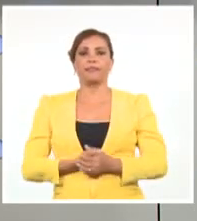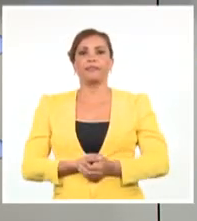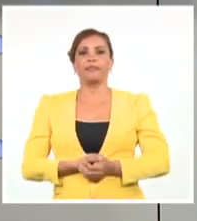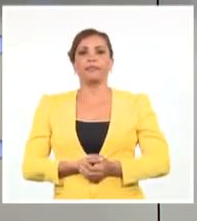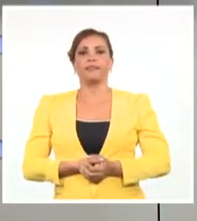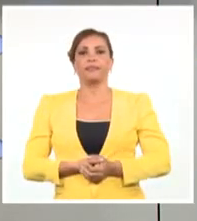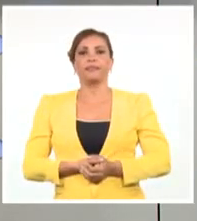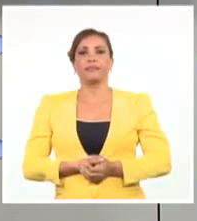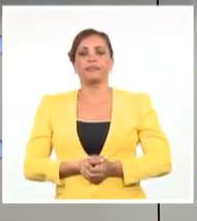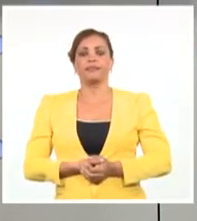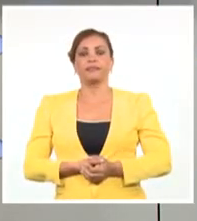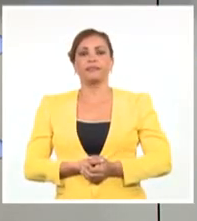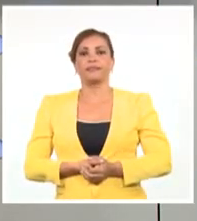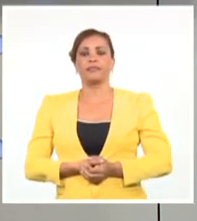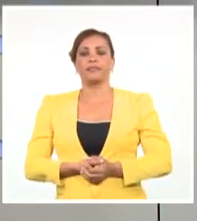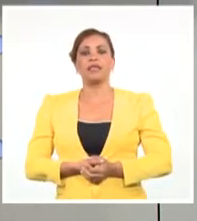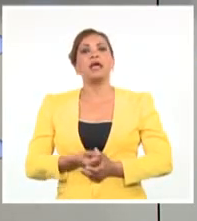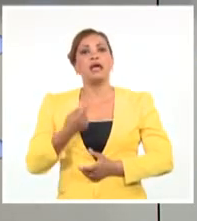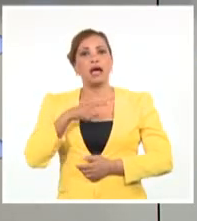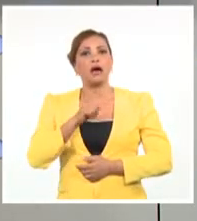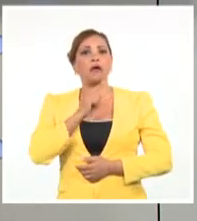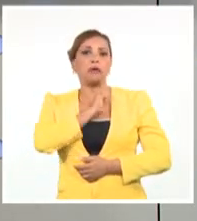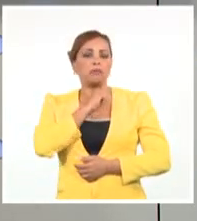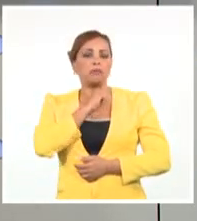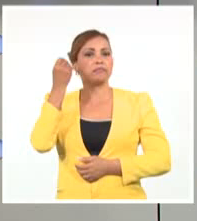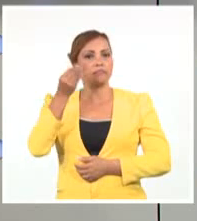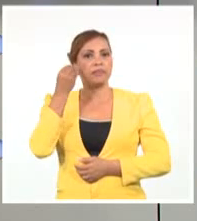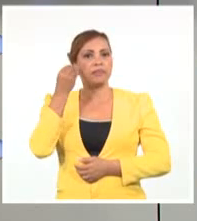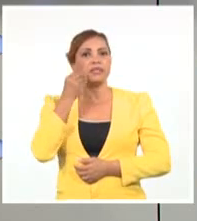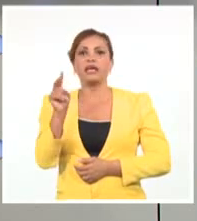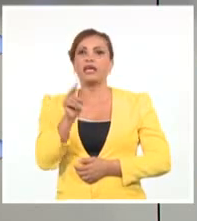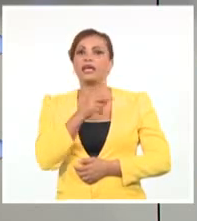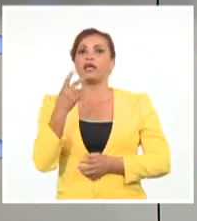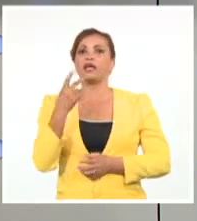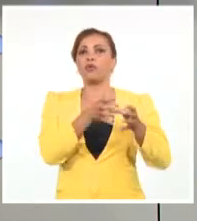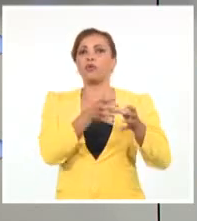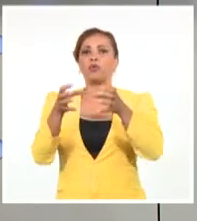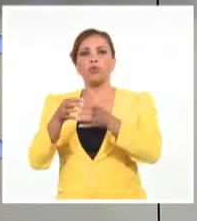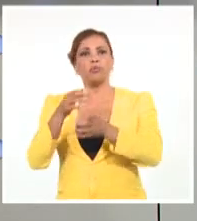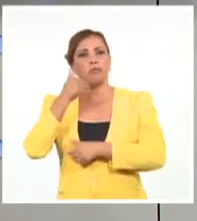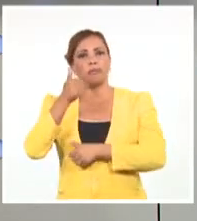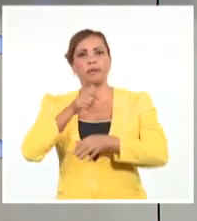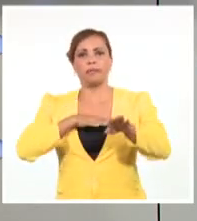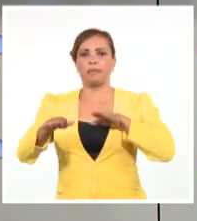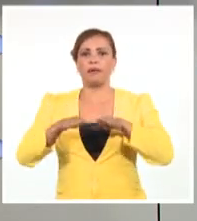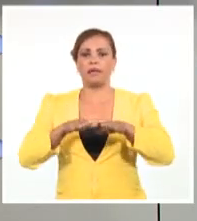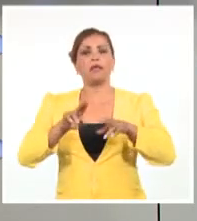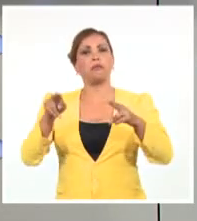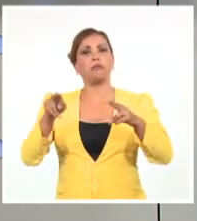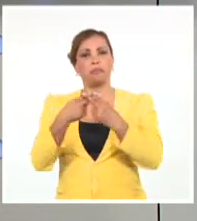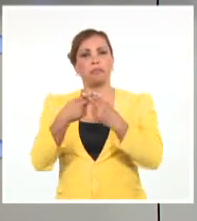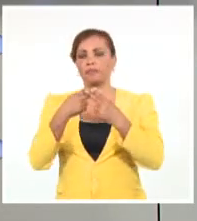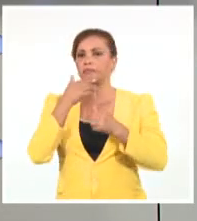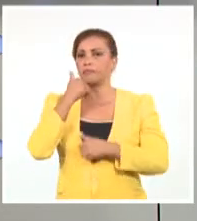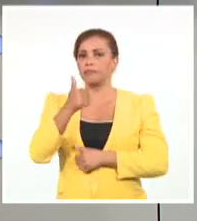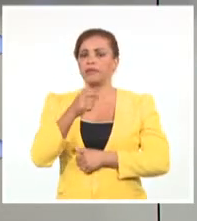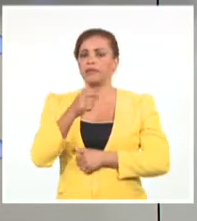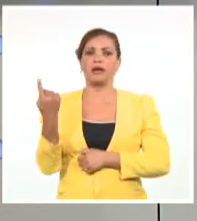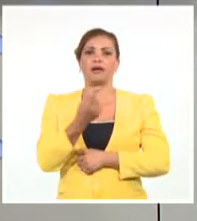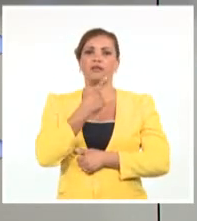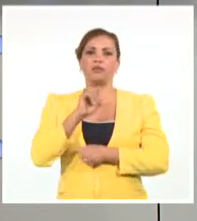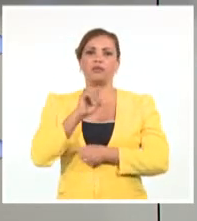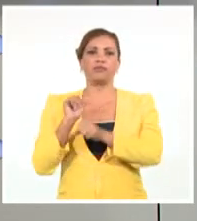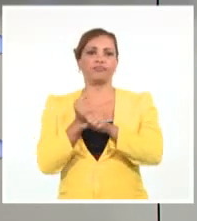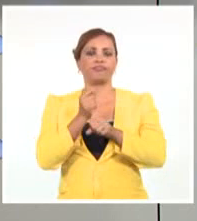manager del conjunto enfatizó que se apostó por la versatilidad de los atletas y sostuvo que será un gran reto aglutinar a todos los atletas